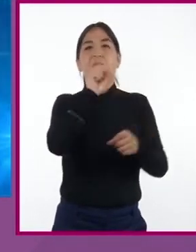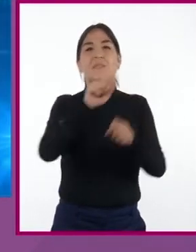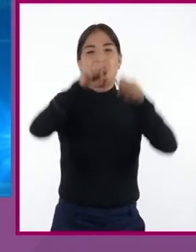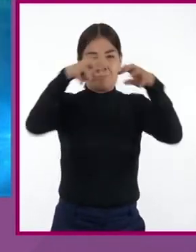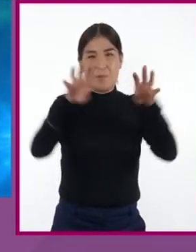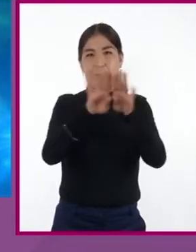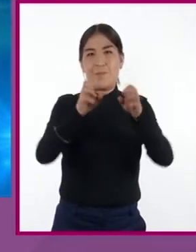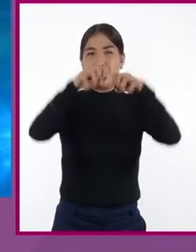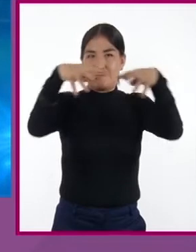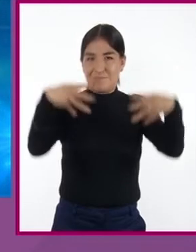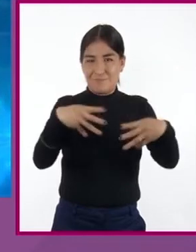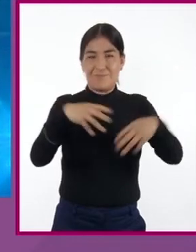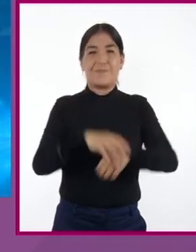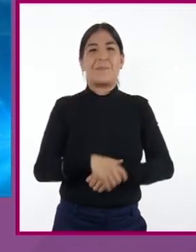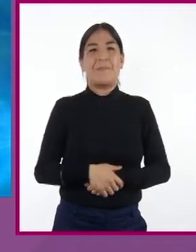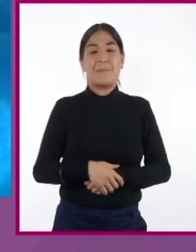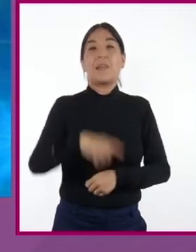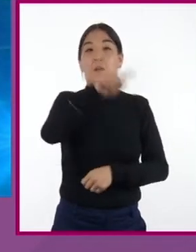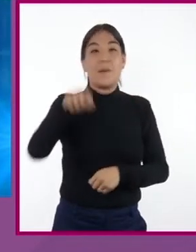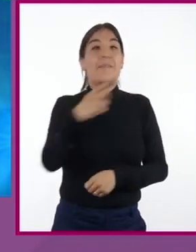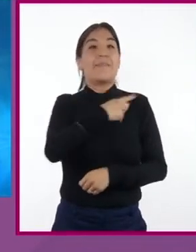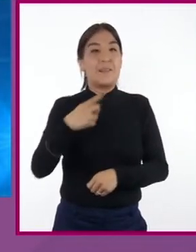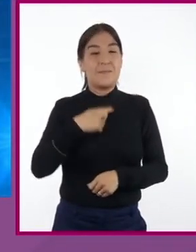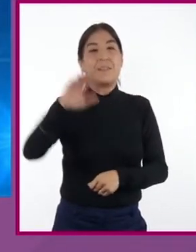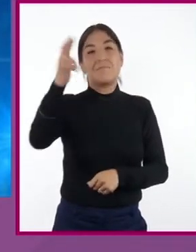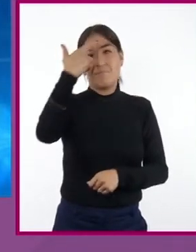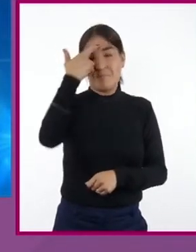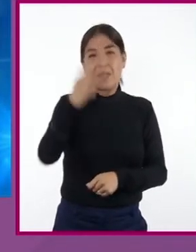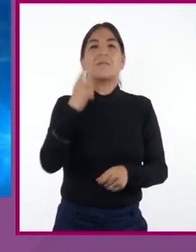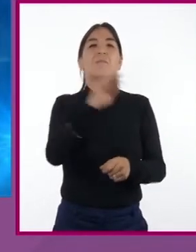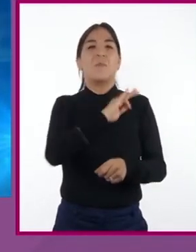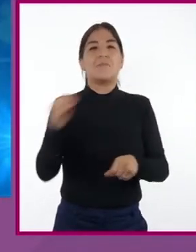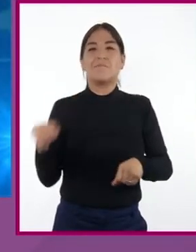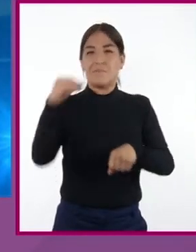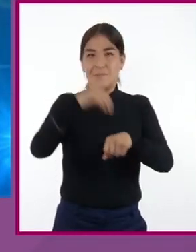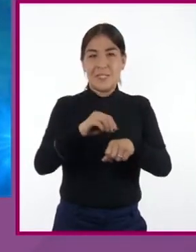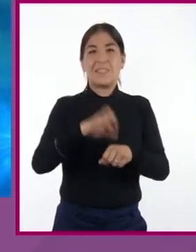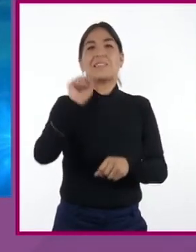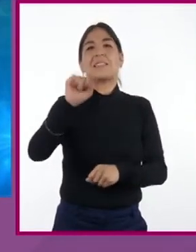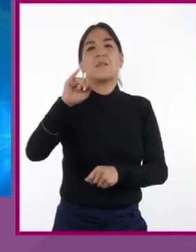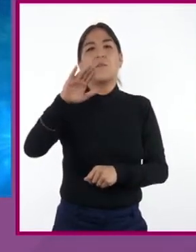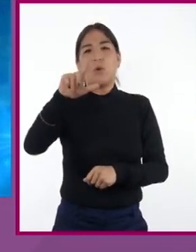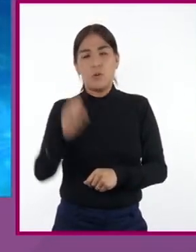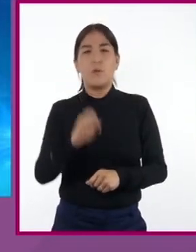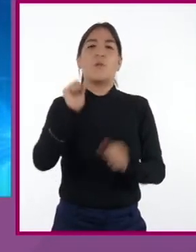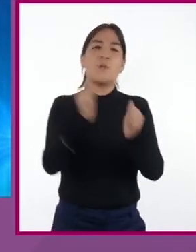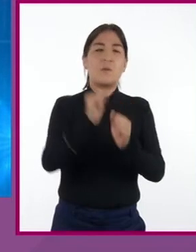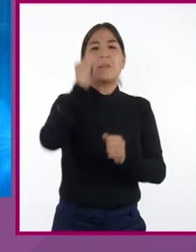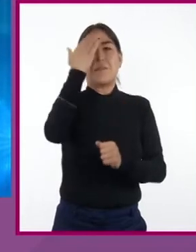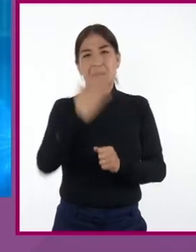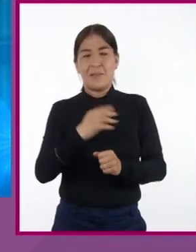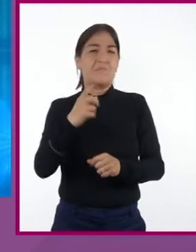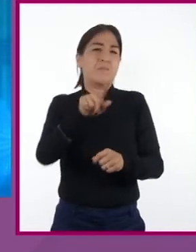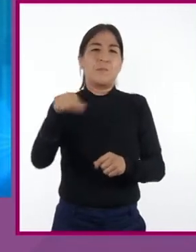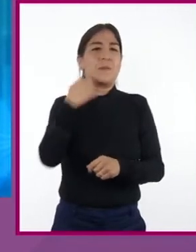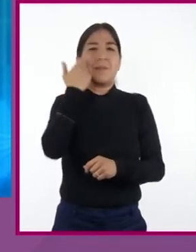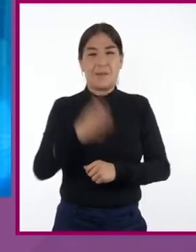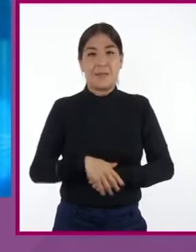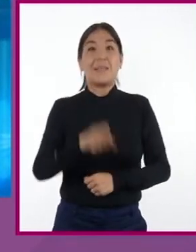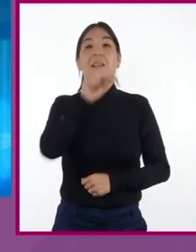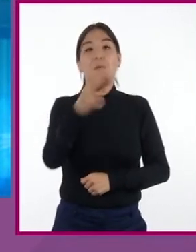sí. Es conveniente recordar que se pueden agregar símbolos e imágenes donde se requiera, así